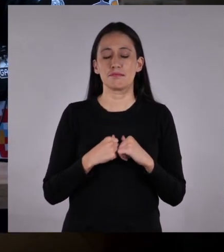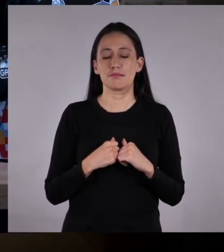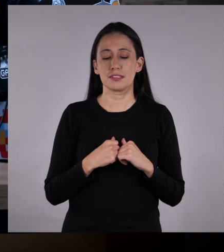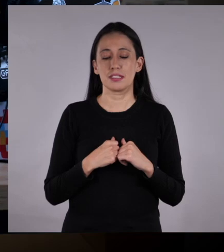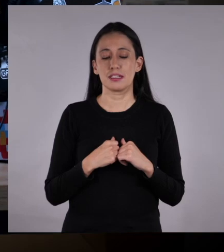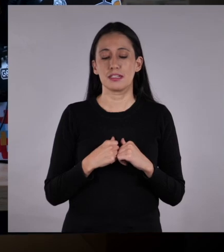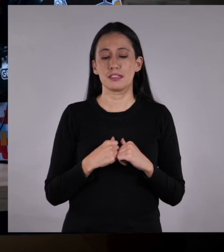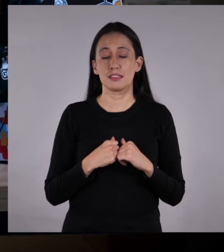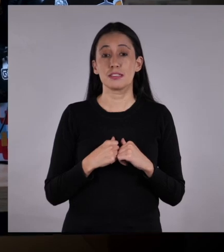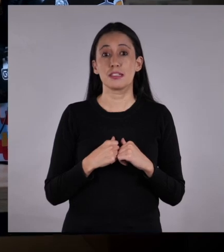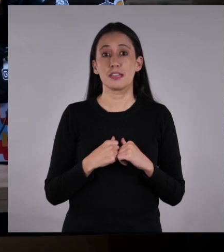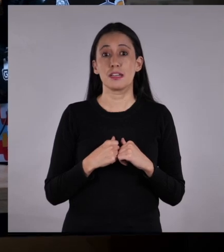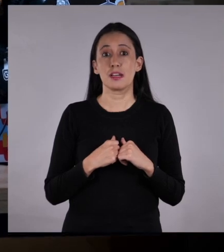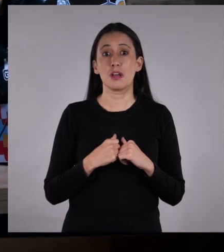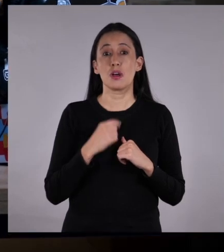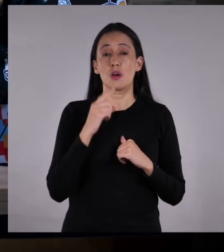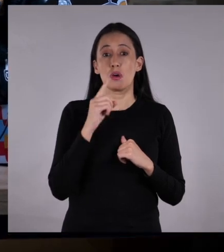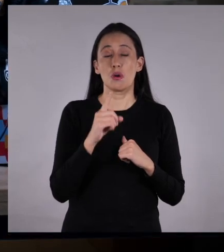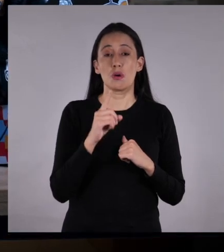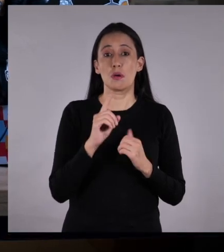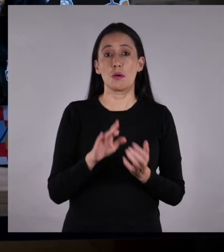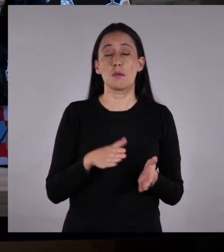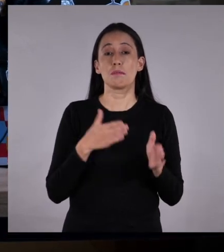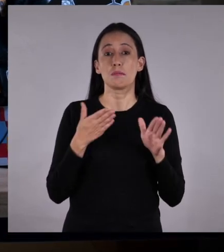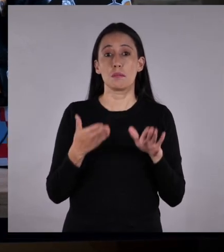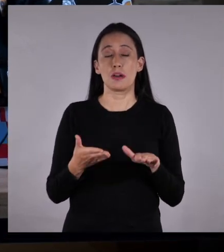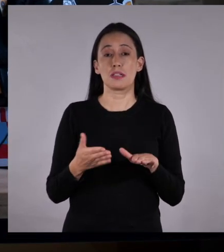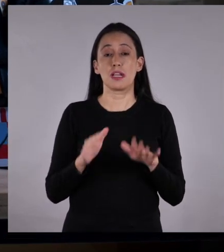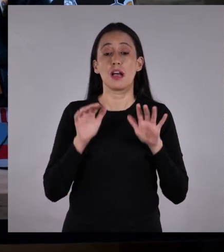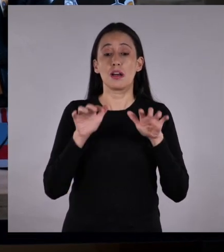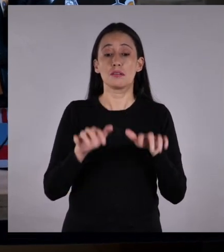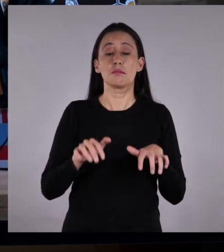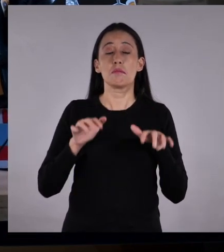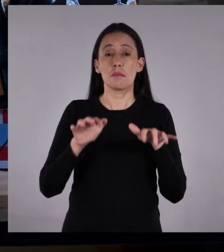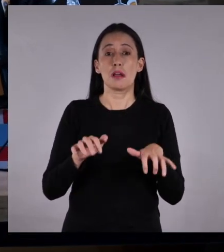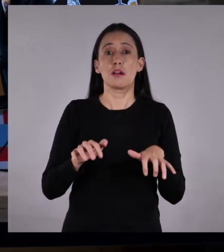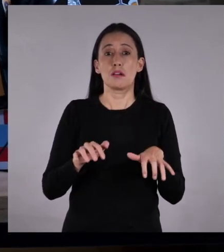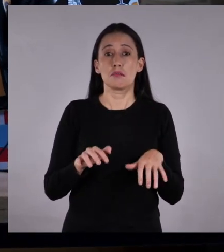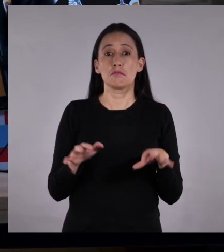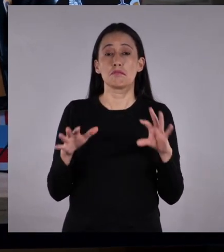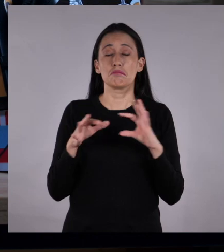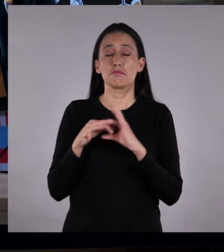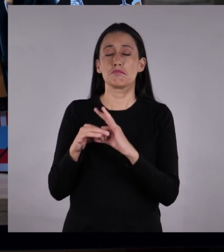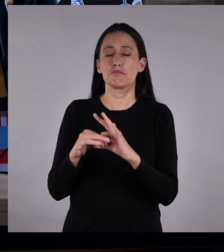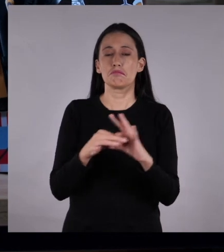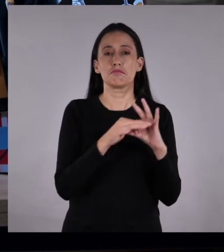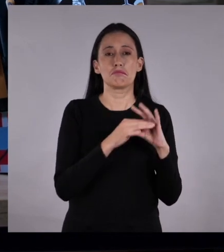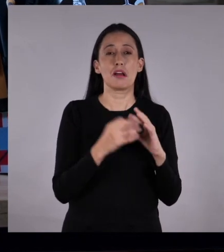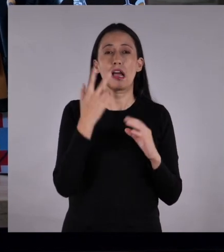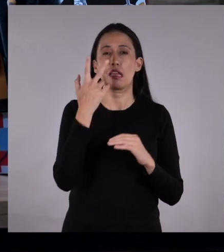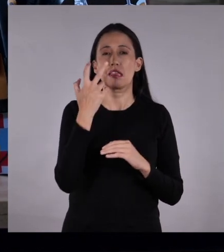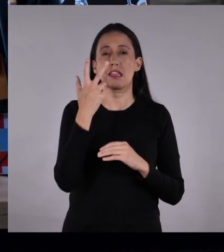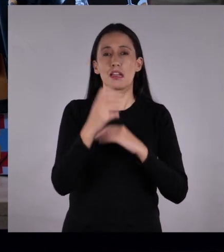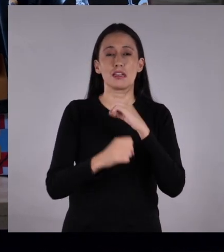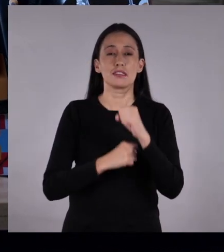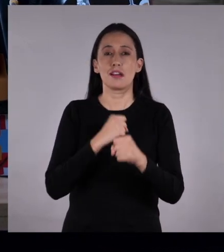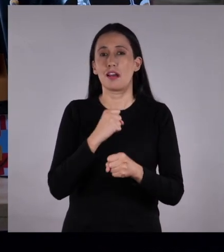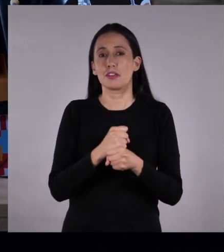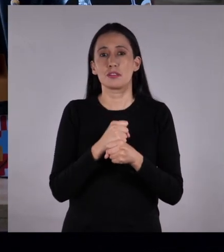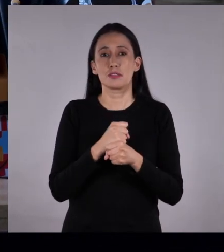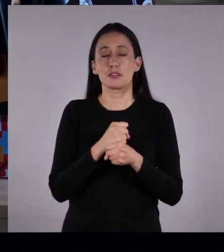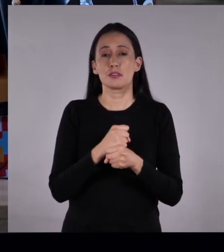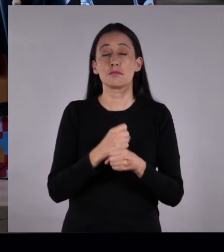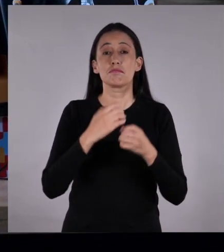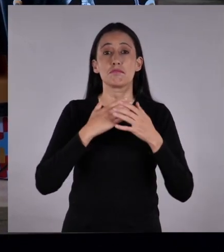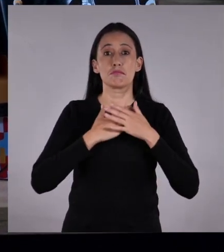Wolf, mi querido compañero, que pasó casi 13 años junto a mí. Para mí era mi alegría